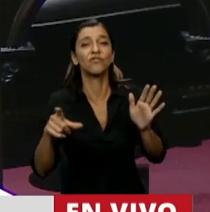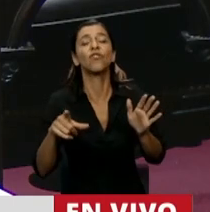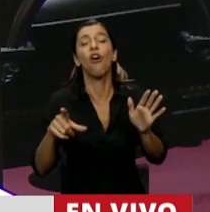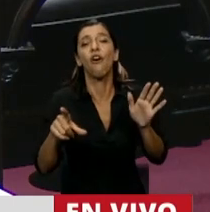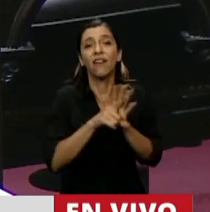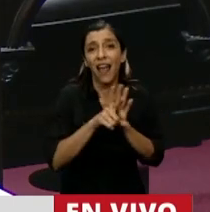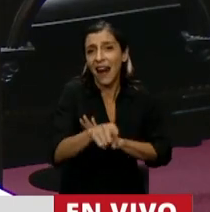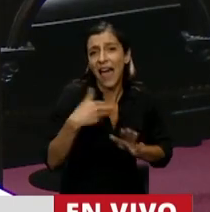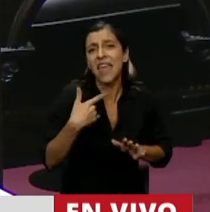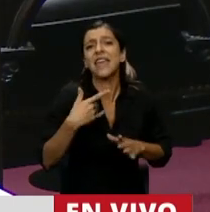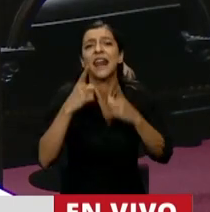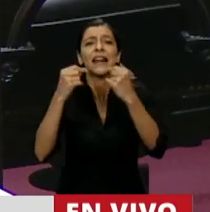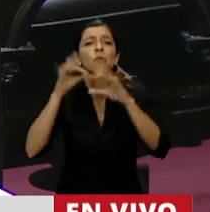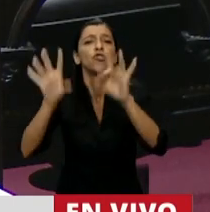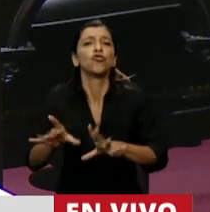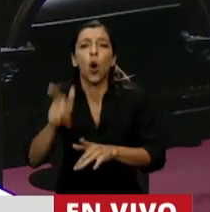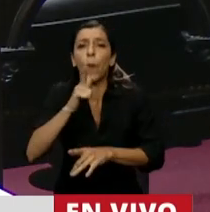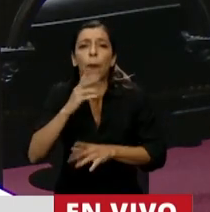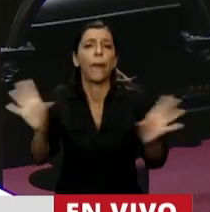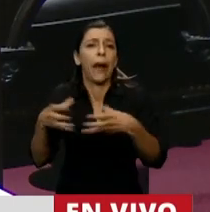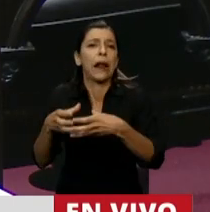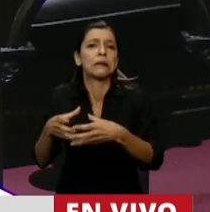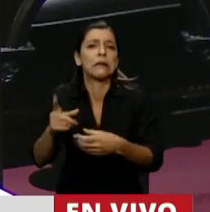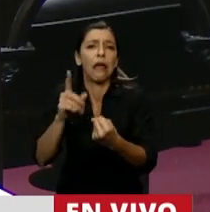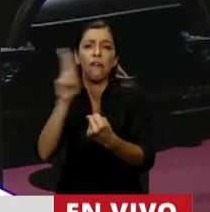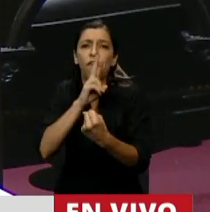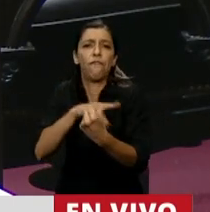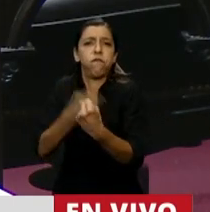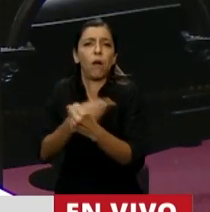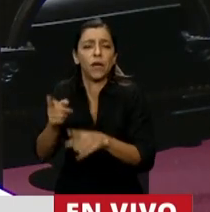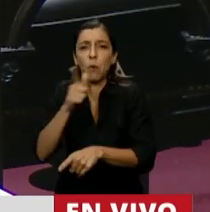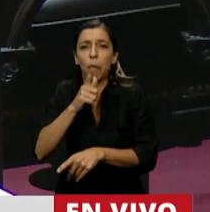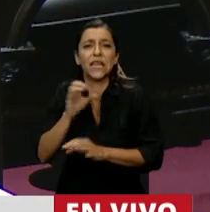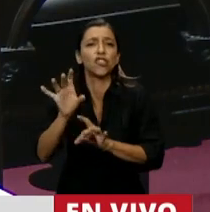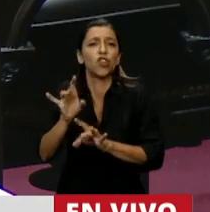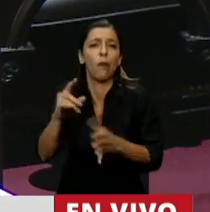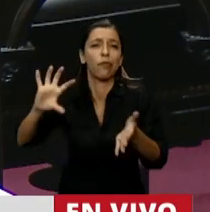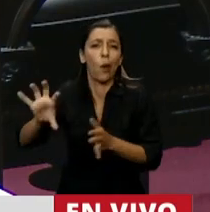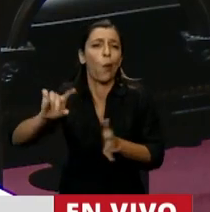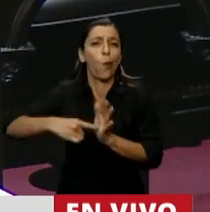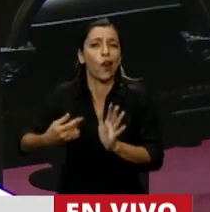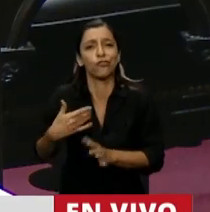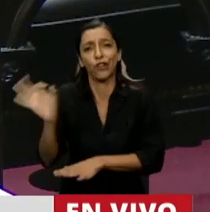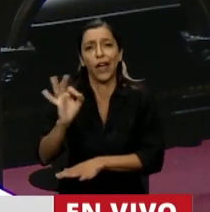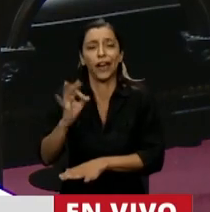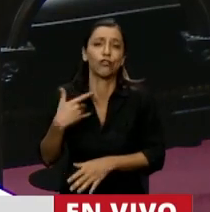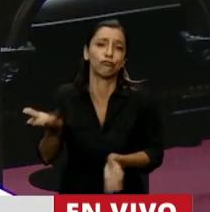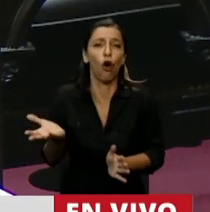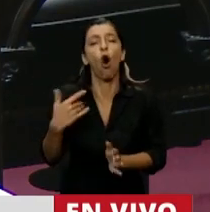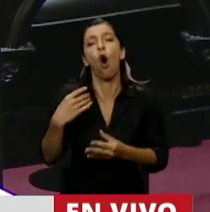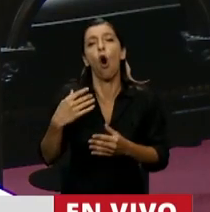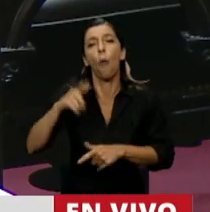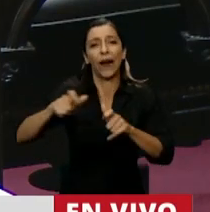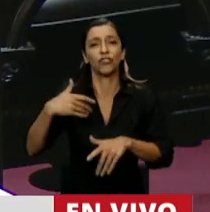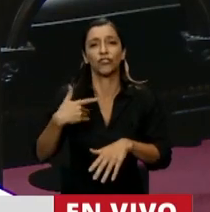reclamo del movimiento feminista, que además parece que solo existe en la Ciudad de Buenos Aires, en la provincia de Buenos Aires, y que solo lo integran mujeres de clase media o de clase